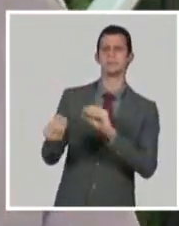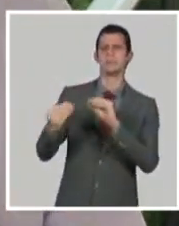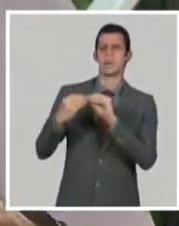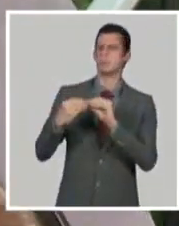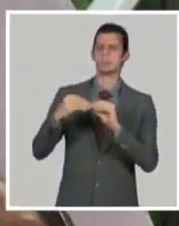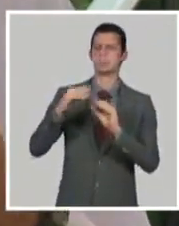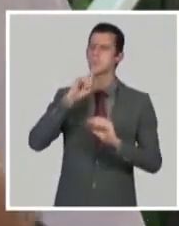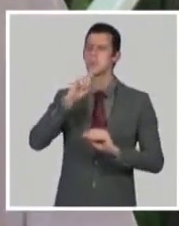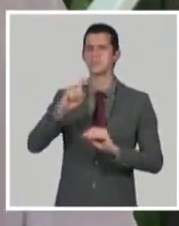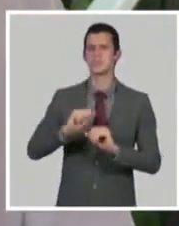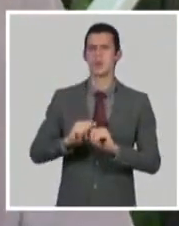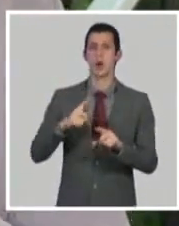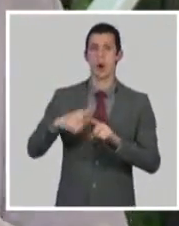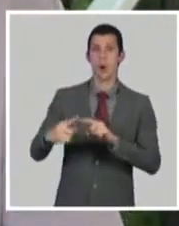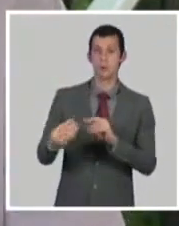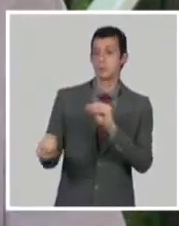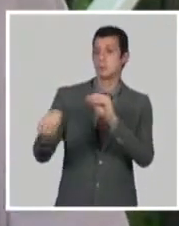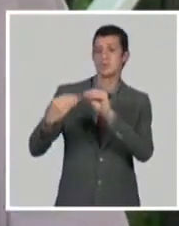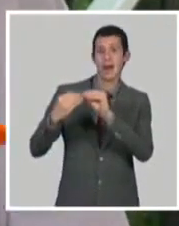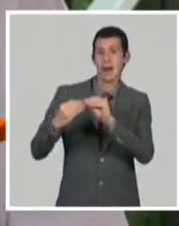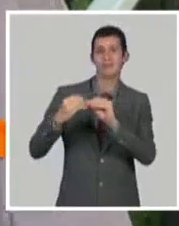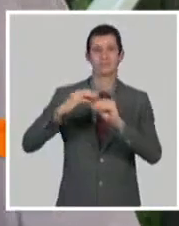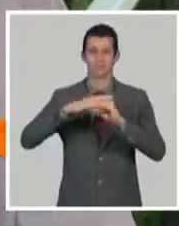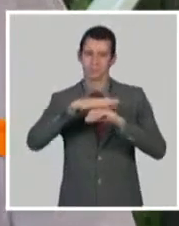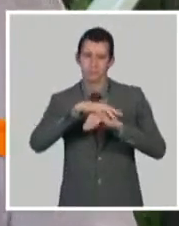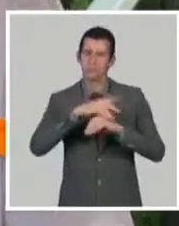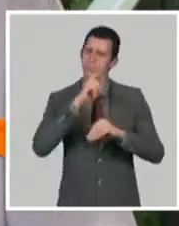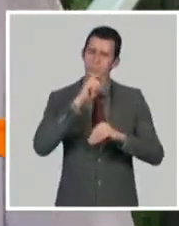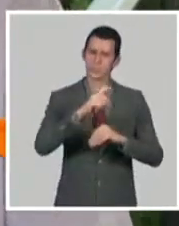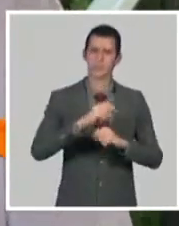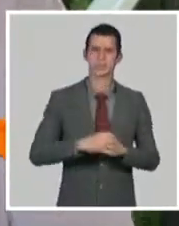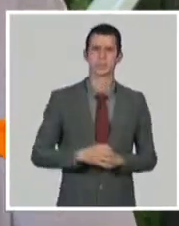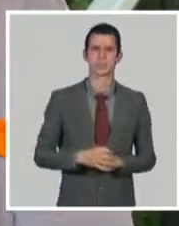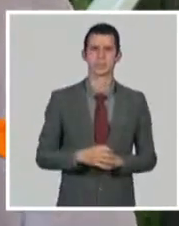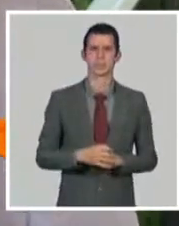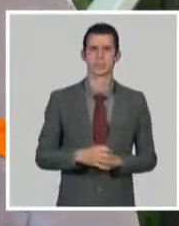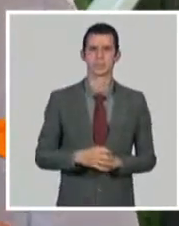momentos, y también qué estrategia, no solo desde el punto de vista